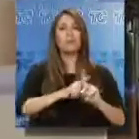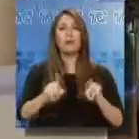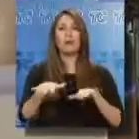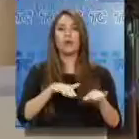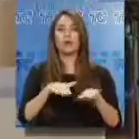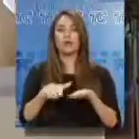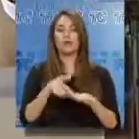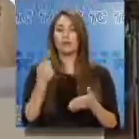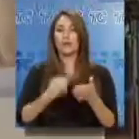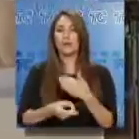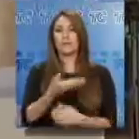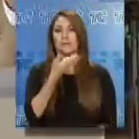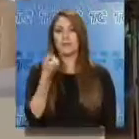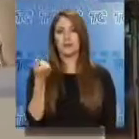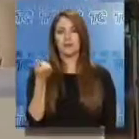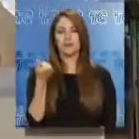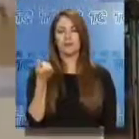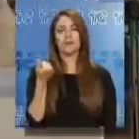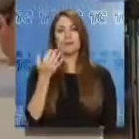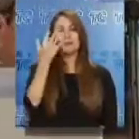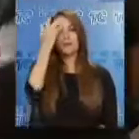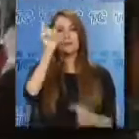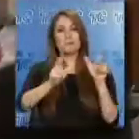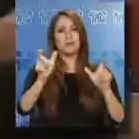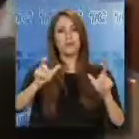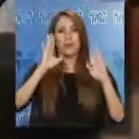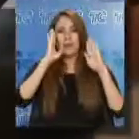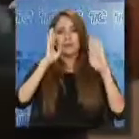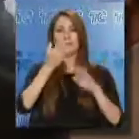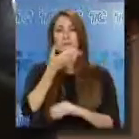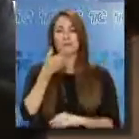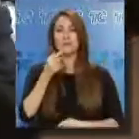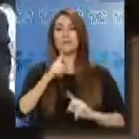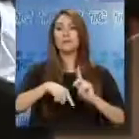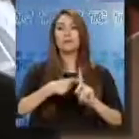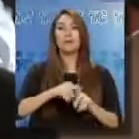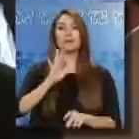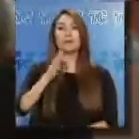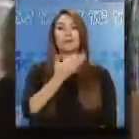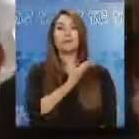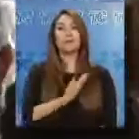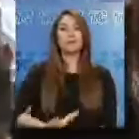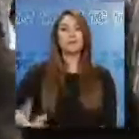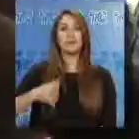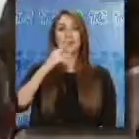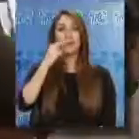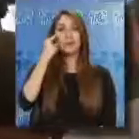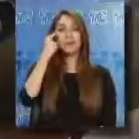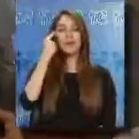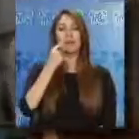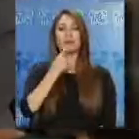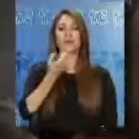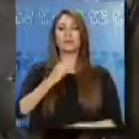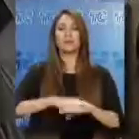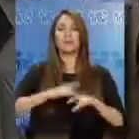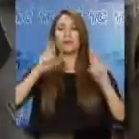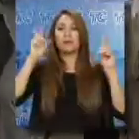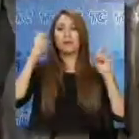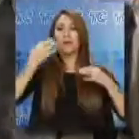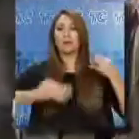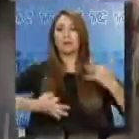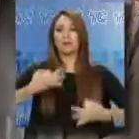en función de servir mejor a los ciudadanos y ciudadanas. En el acto, el presidente de la República destacó el adelanto en materia de justicia en el